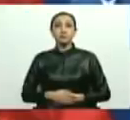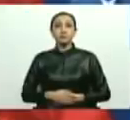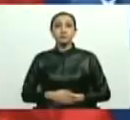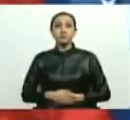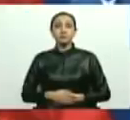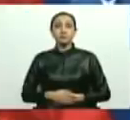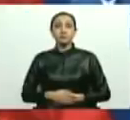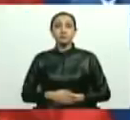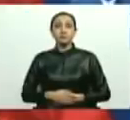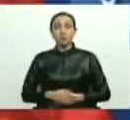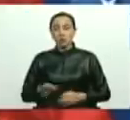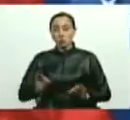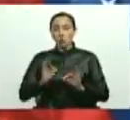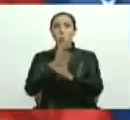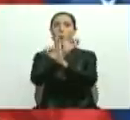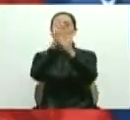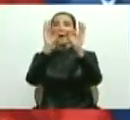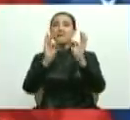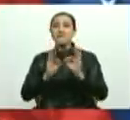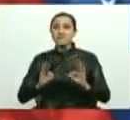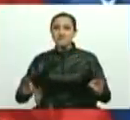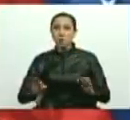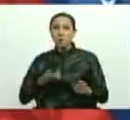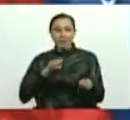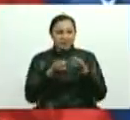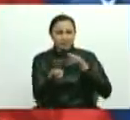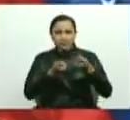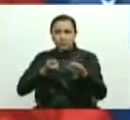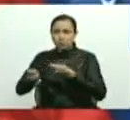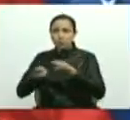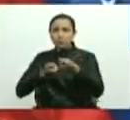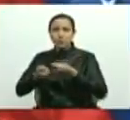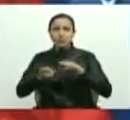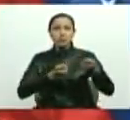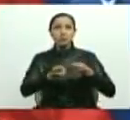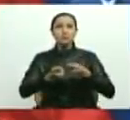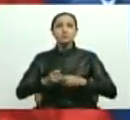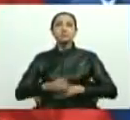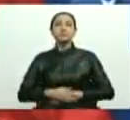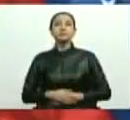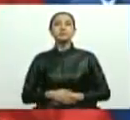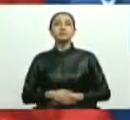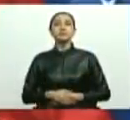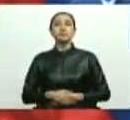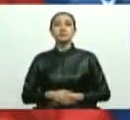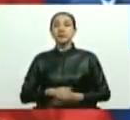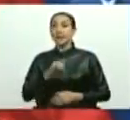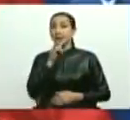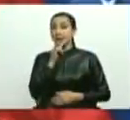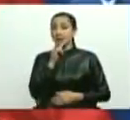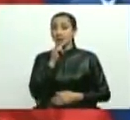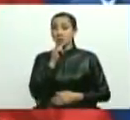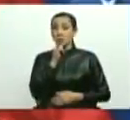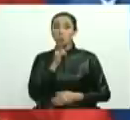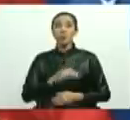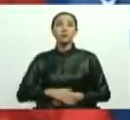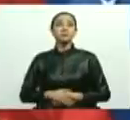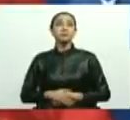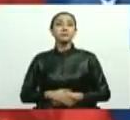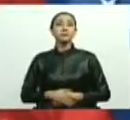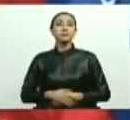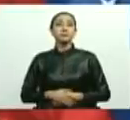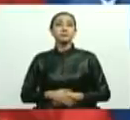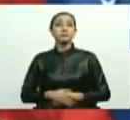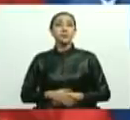vulgar y manipulada manera, entre comillas, de informar sin que haya medios